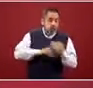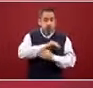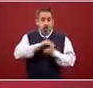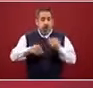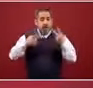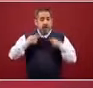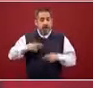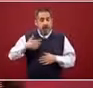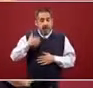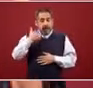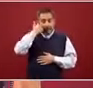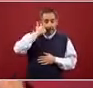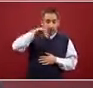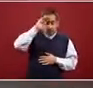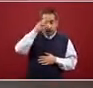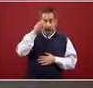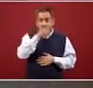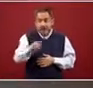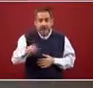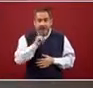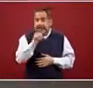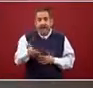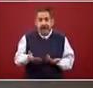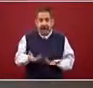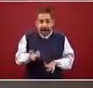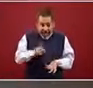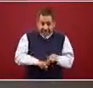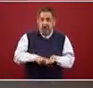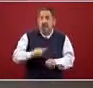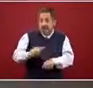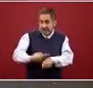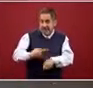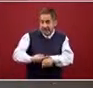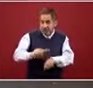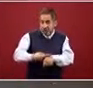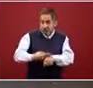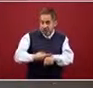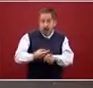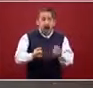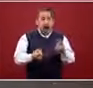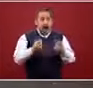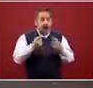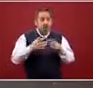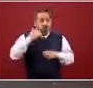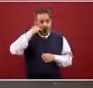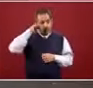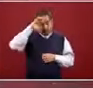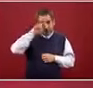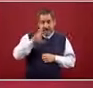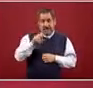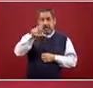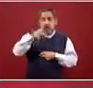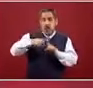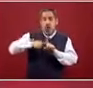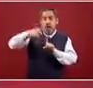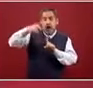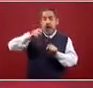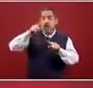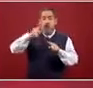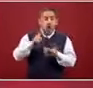tienen temperatura durante el curso de su enfermedad COVID, es decir, temperatura elevada, más de 38 grados, pero no solo